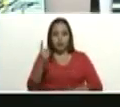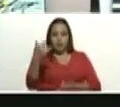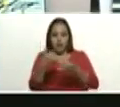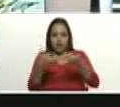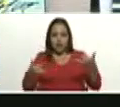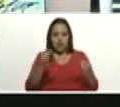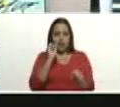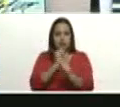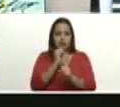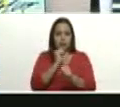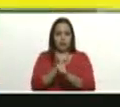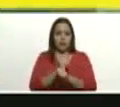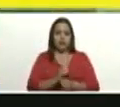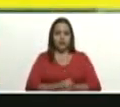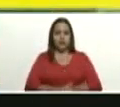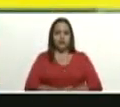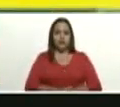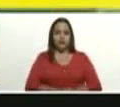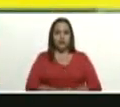acción